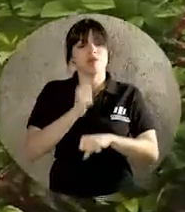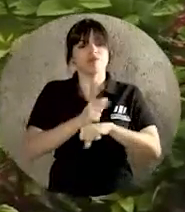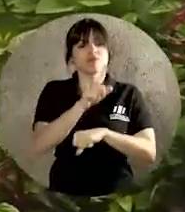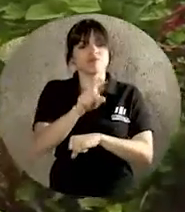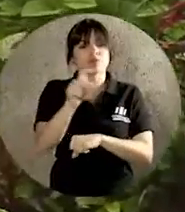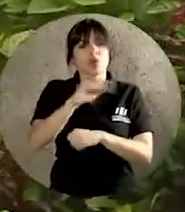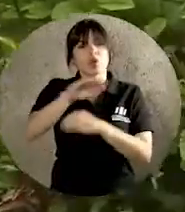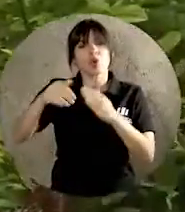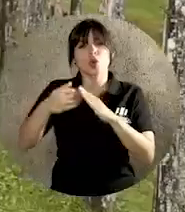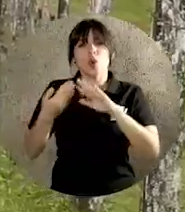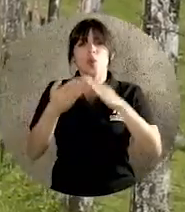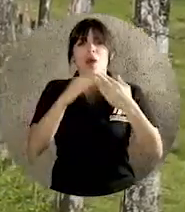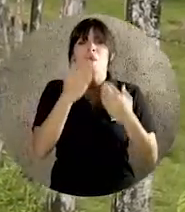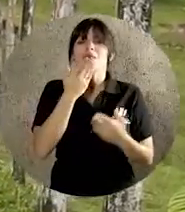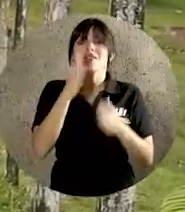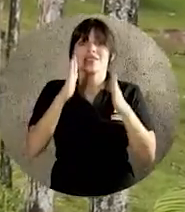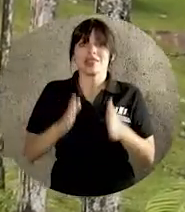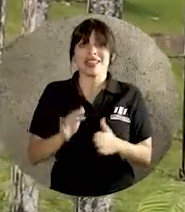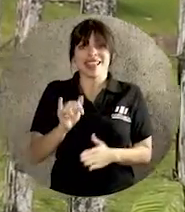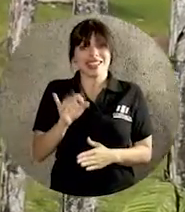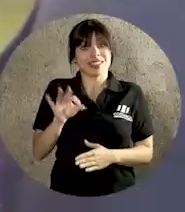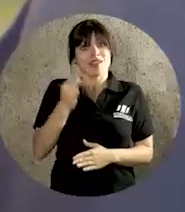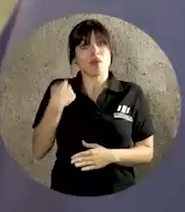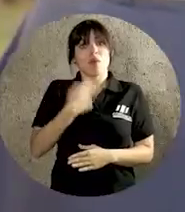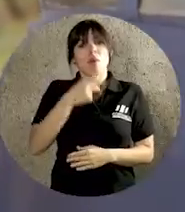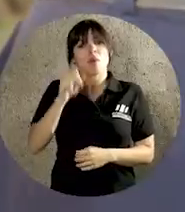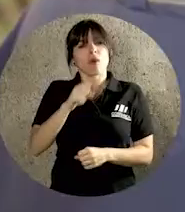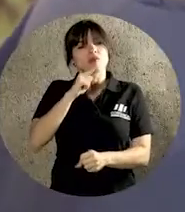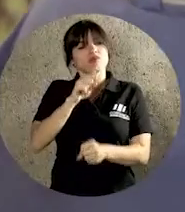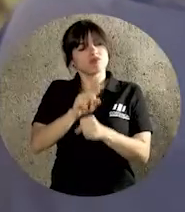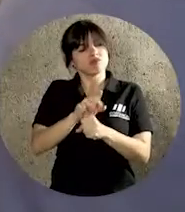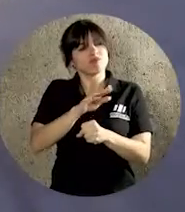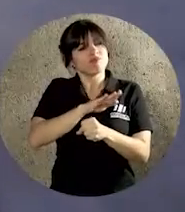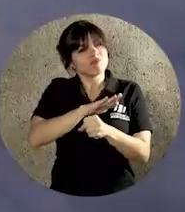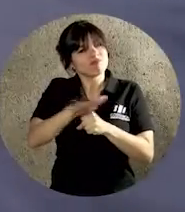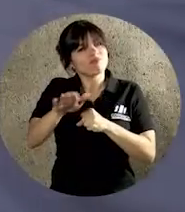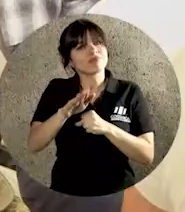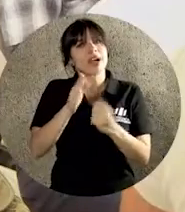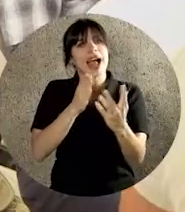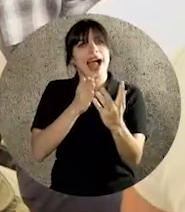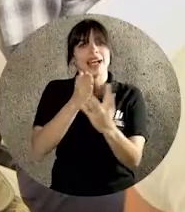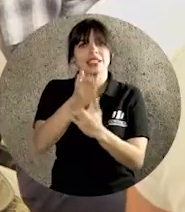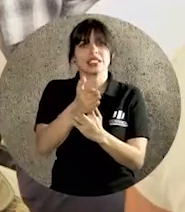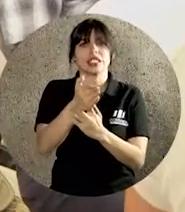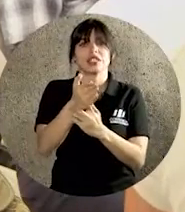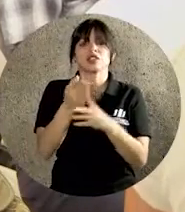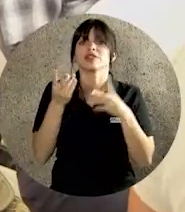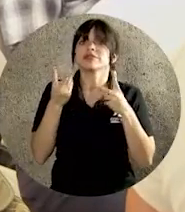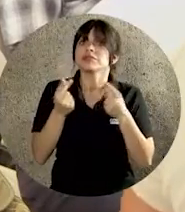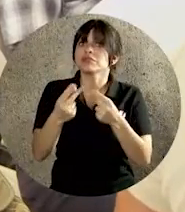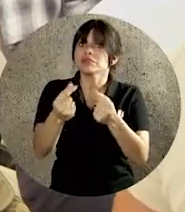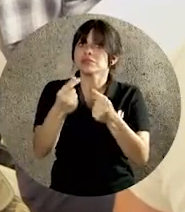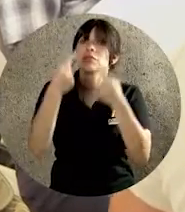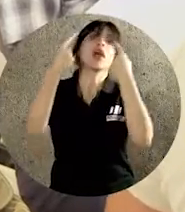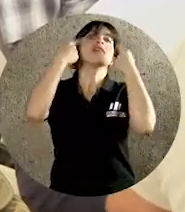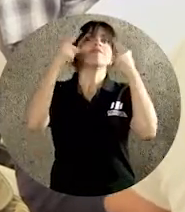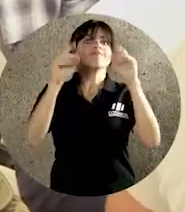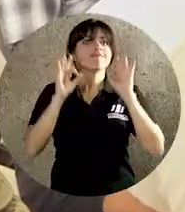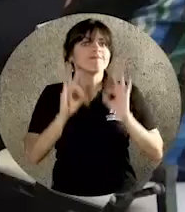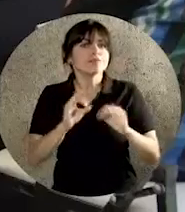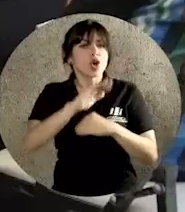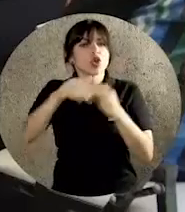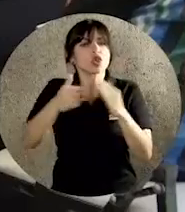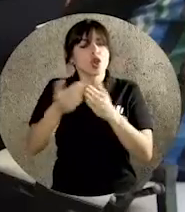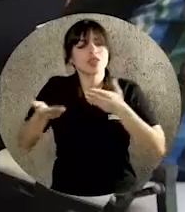todos los pueblos indígenas y que de esta manera podamos garantizar de una vez por todas el acceso ágil y efectivo a